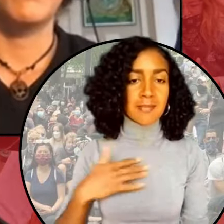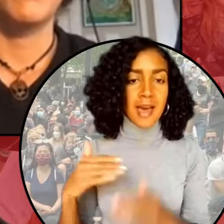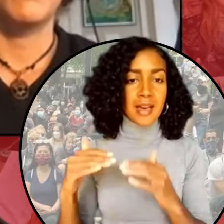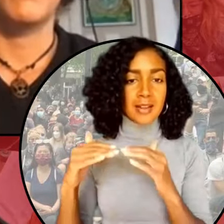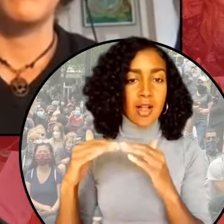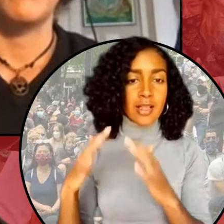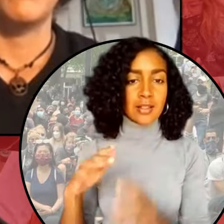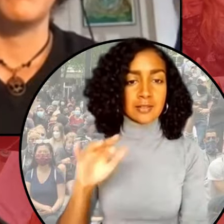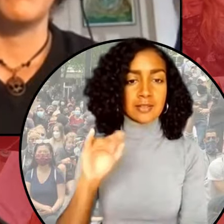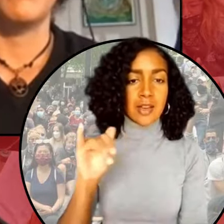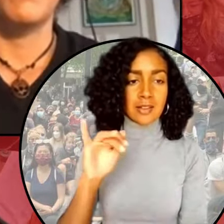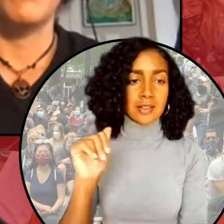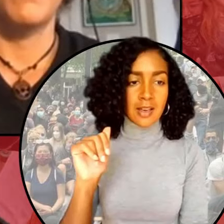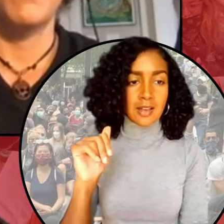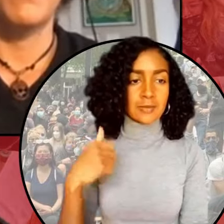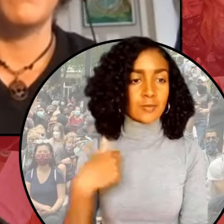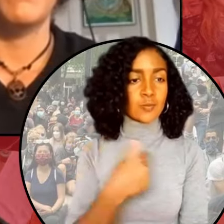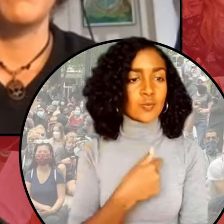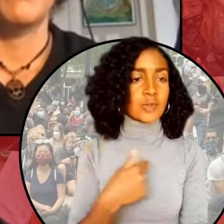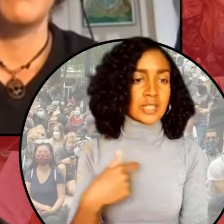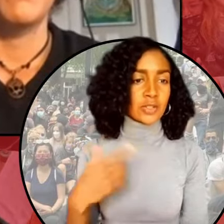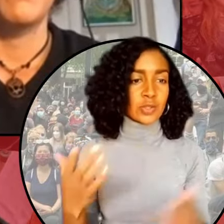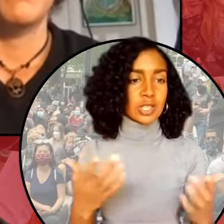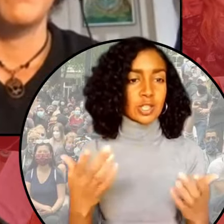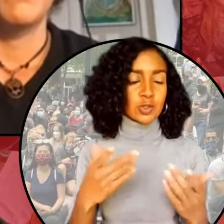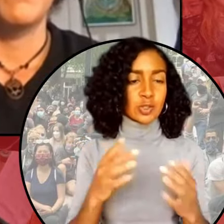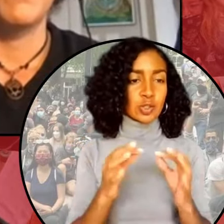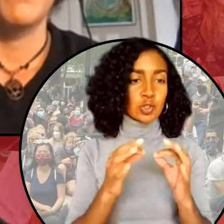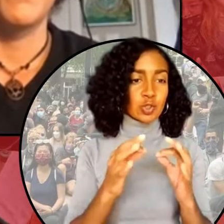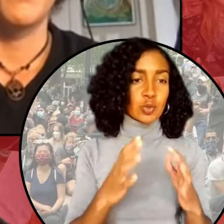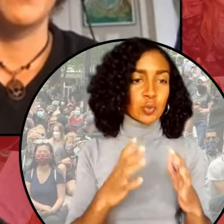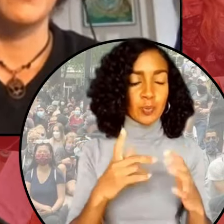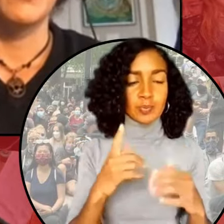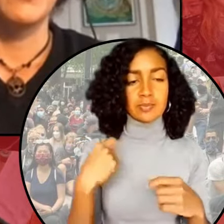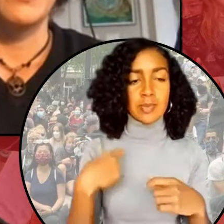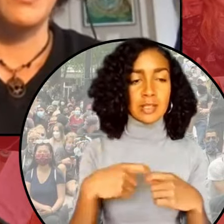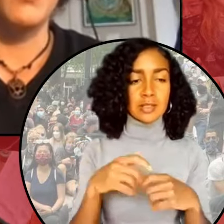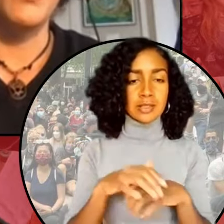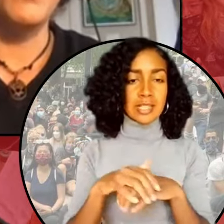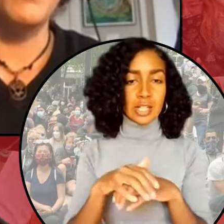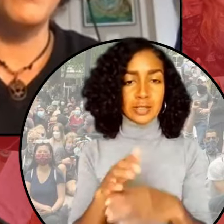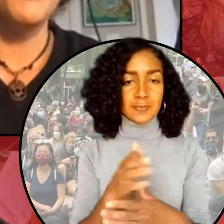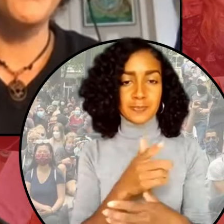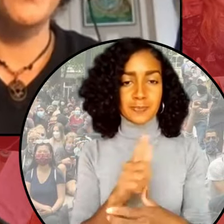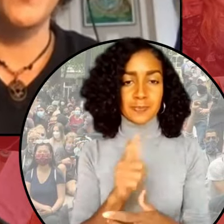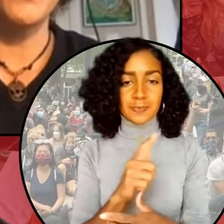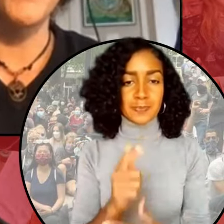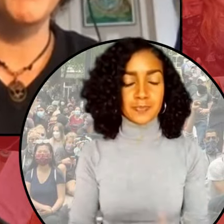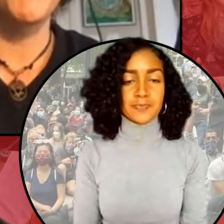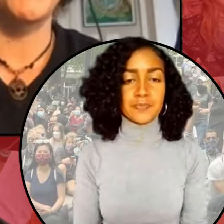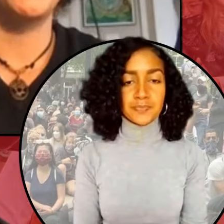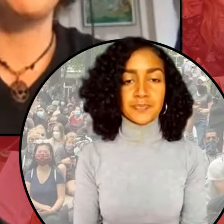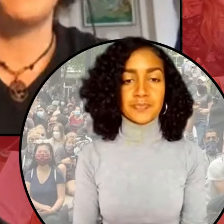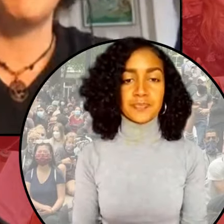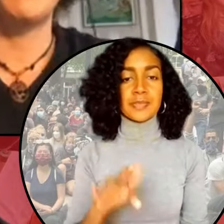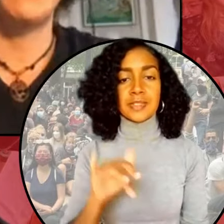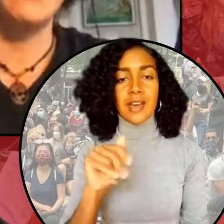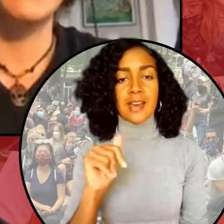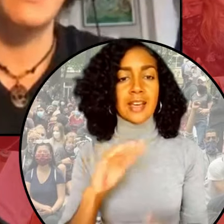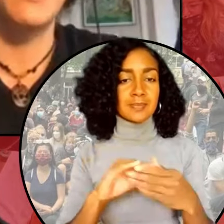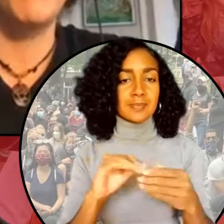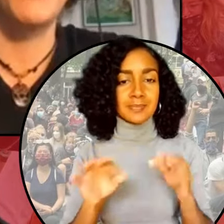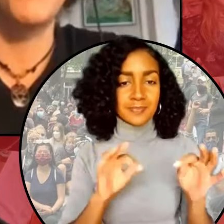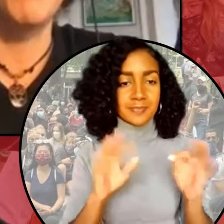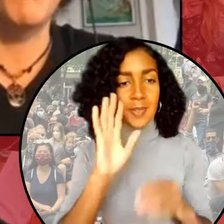de justicia del lenguaje. Estamos aquí como intérpretes en el inglés y el español. Hello, hello. Welcome, everybody. My name